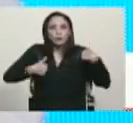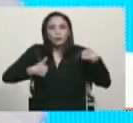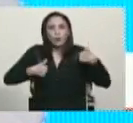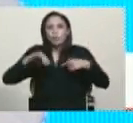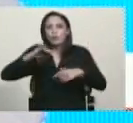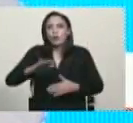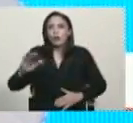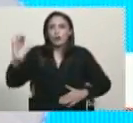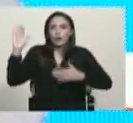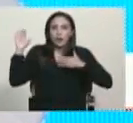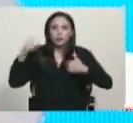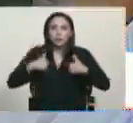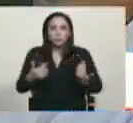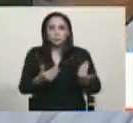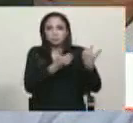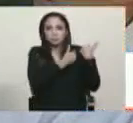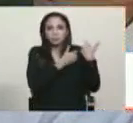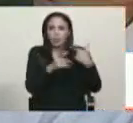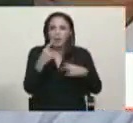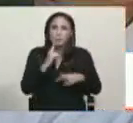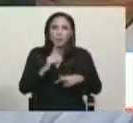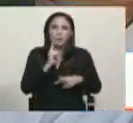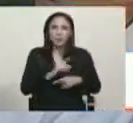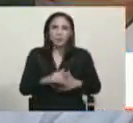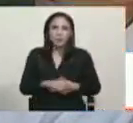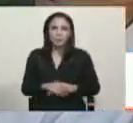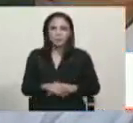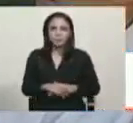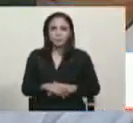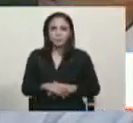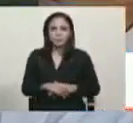ya. Eso es mentira, ¿verdad?